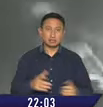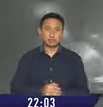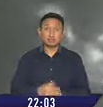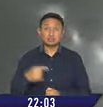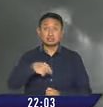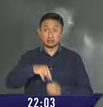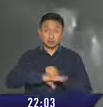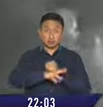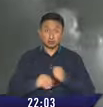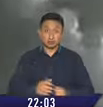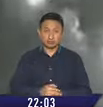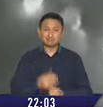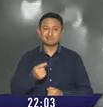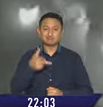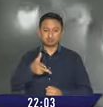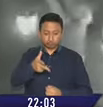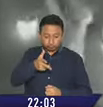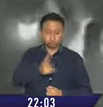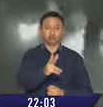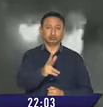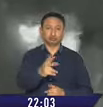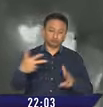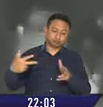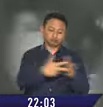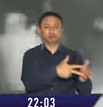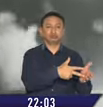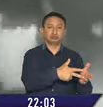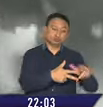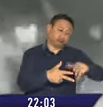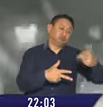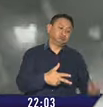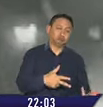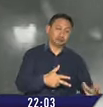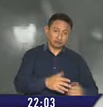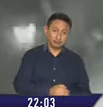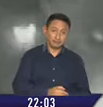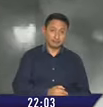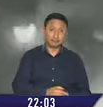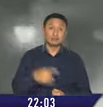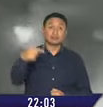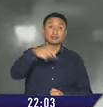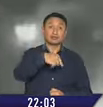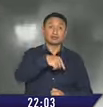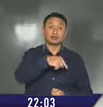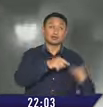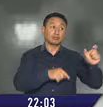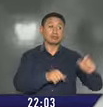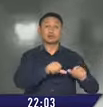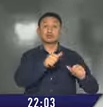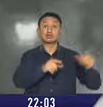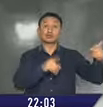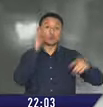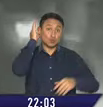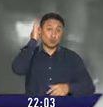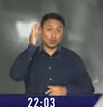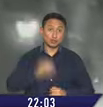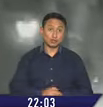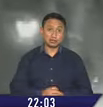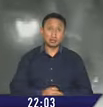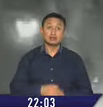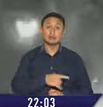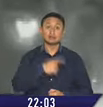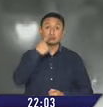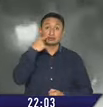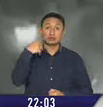le quieren robar, les lanza el carro y dos de ellos caen al piso. Entre los antisociales hay una mujer. El